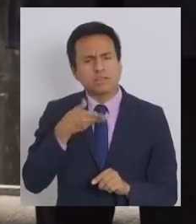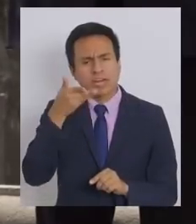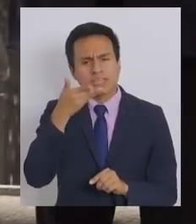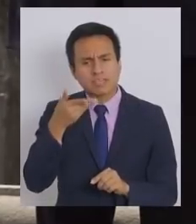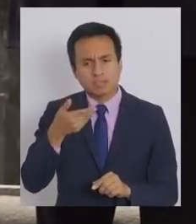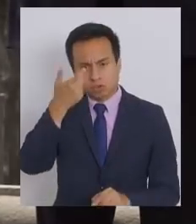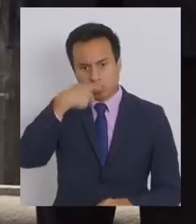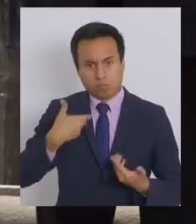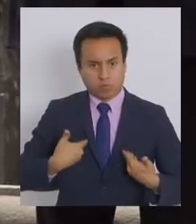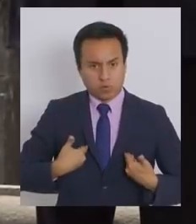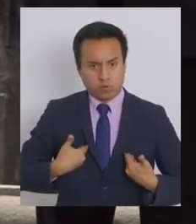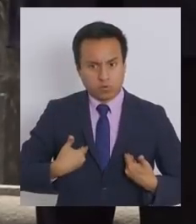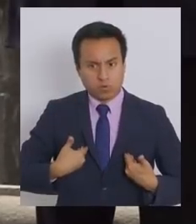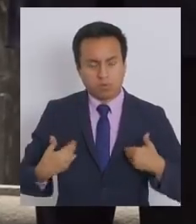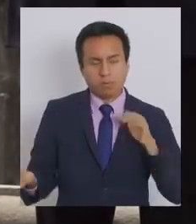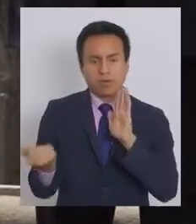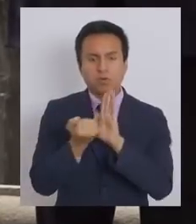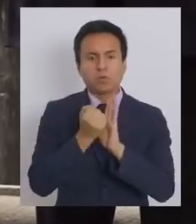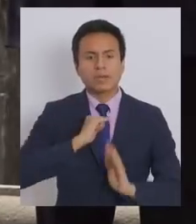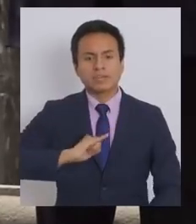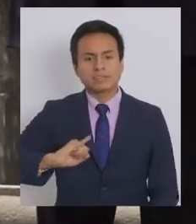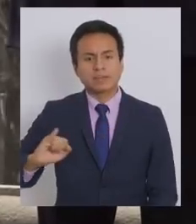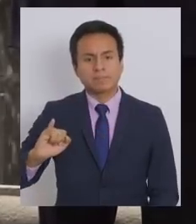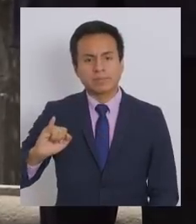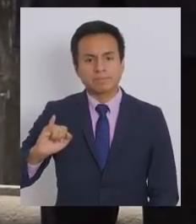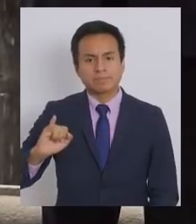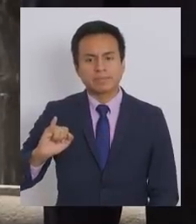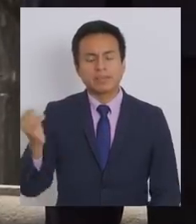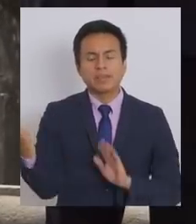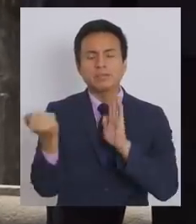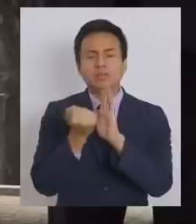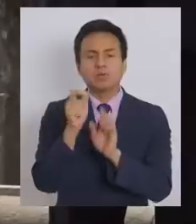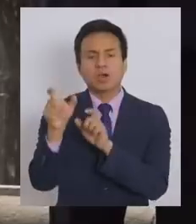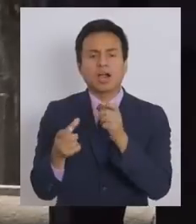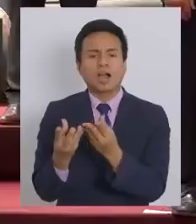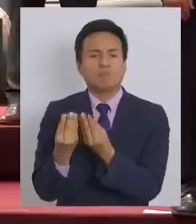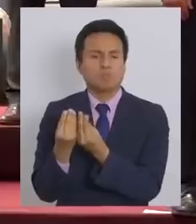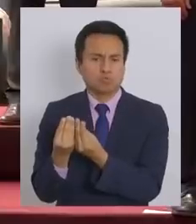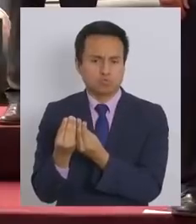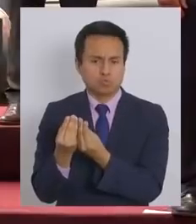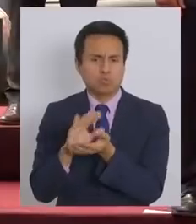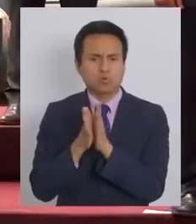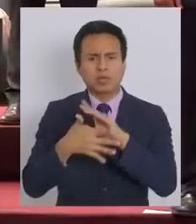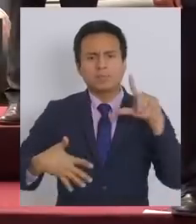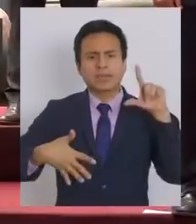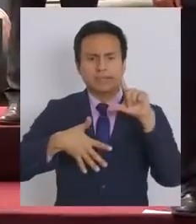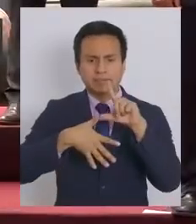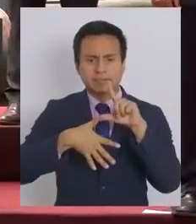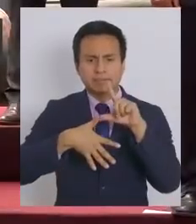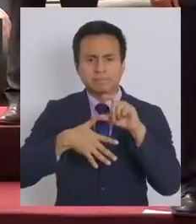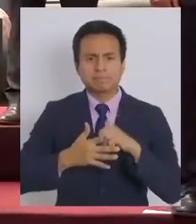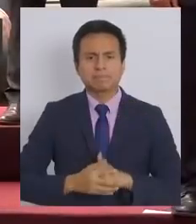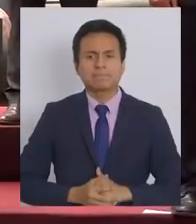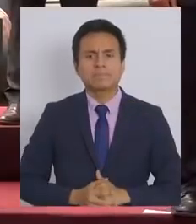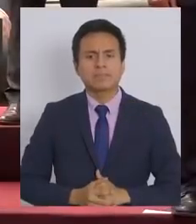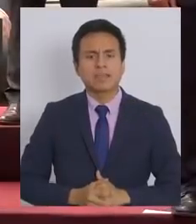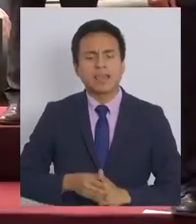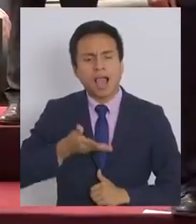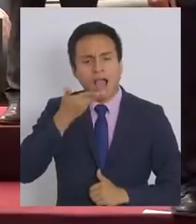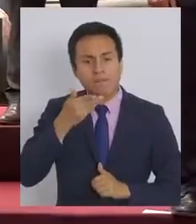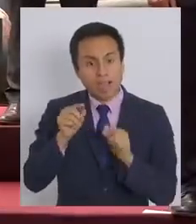como yo me marcó para siempre, y nos marcó a muchos, y marcó a toda América Latina. Tuvo una